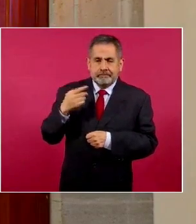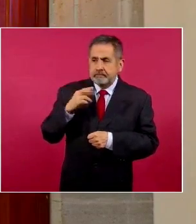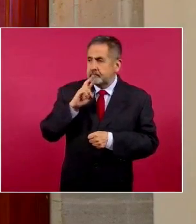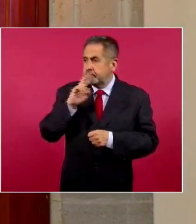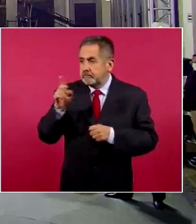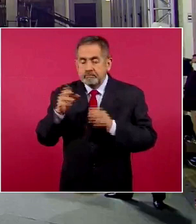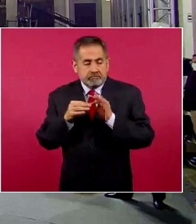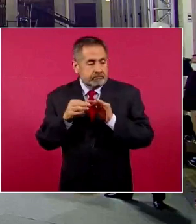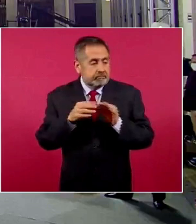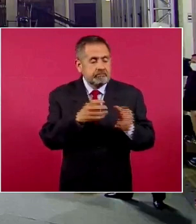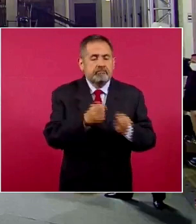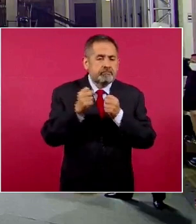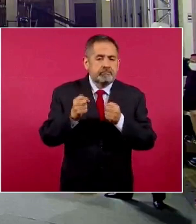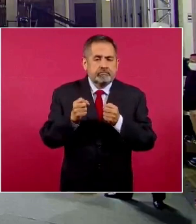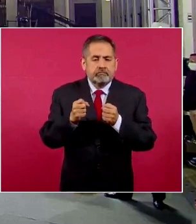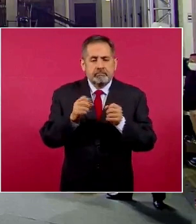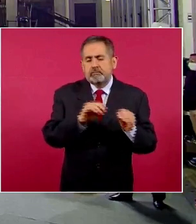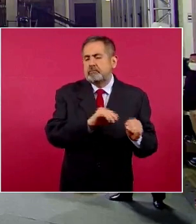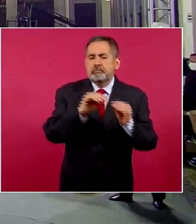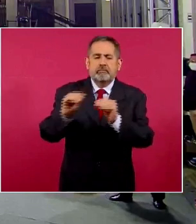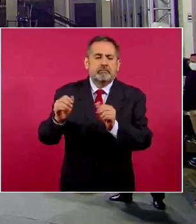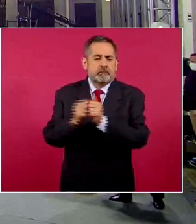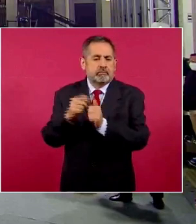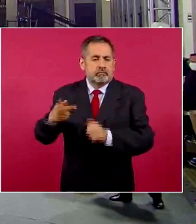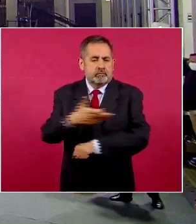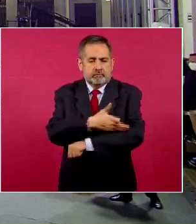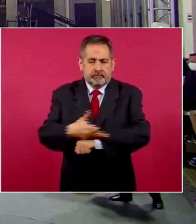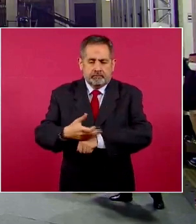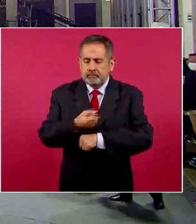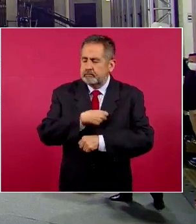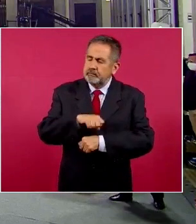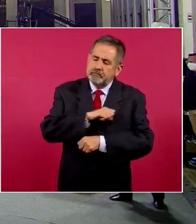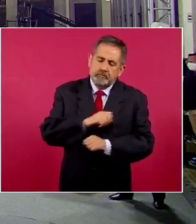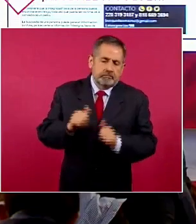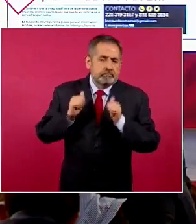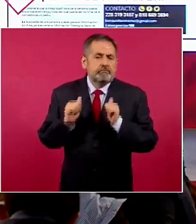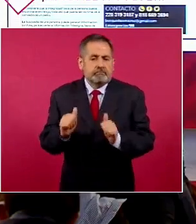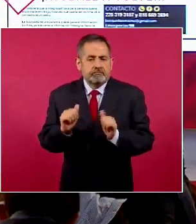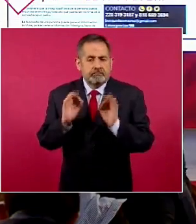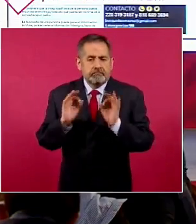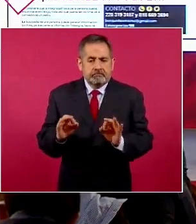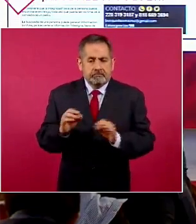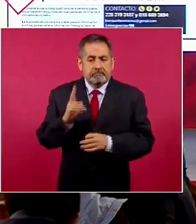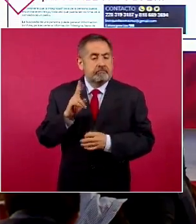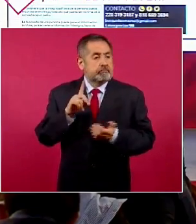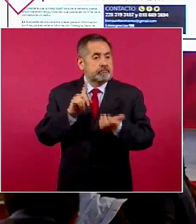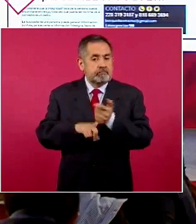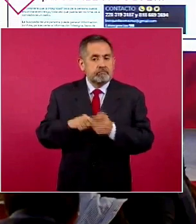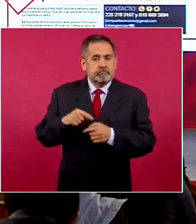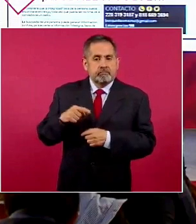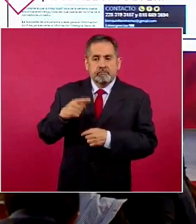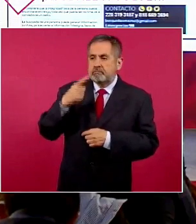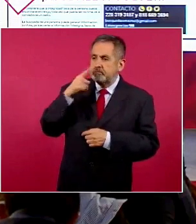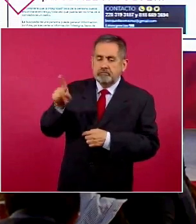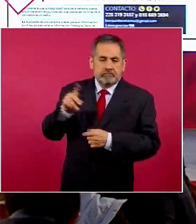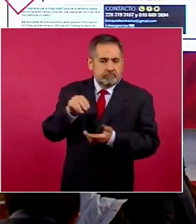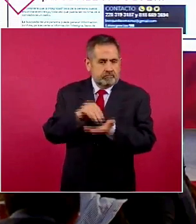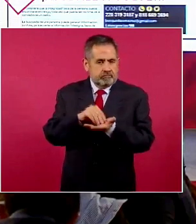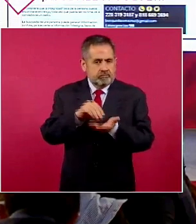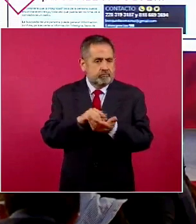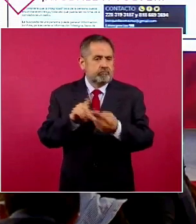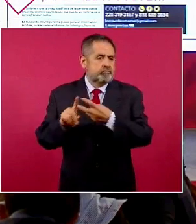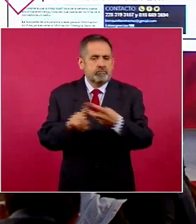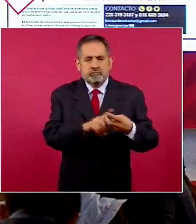reportado con su familia sano y salvo. Sin embargo, la denuncia y los hechos de la privación